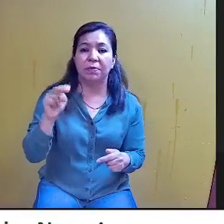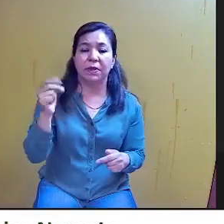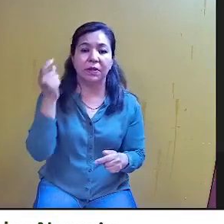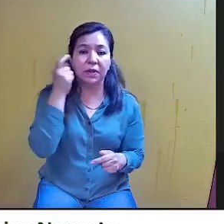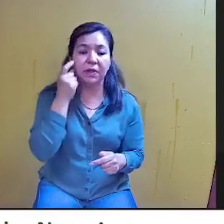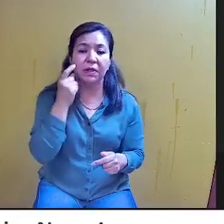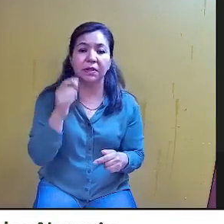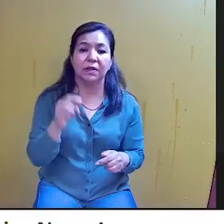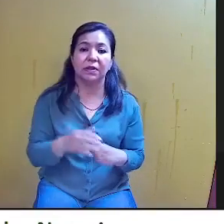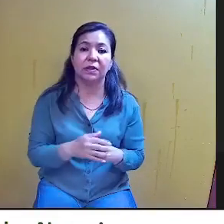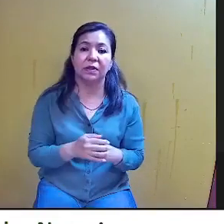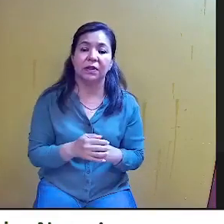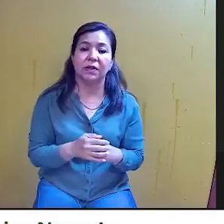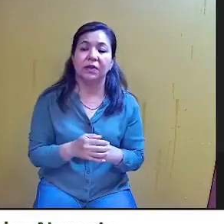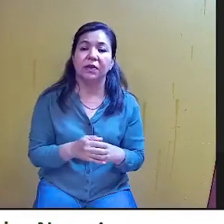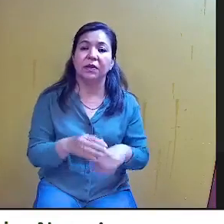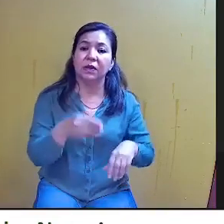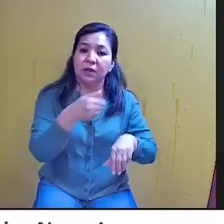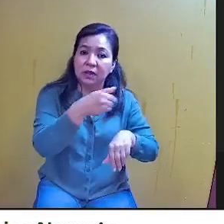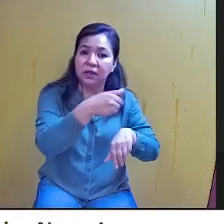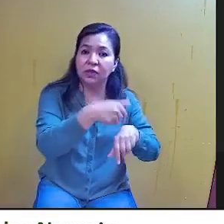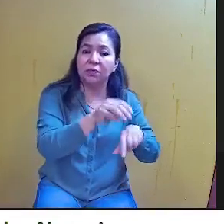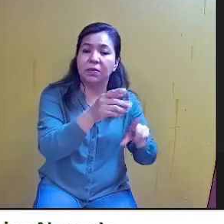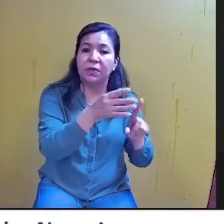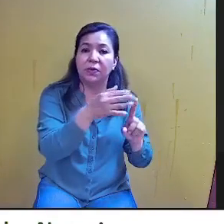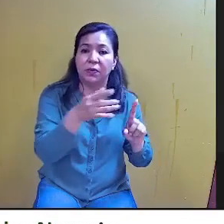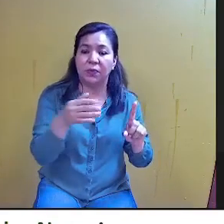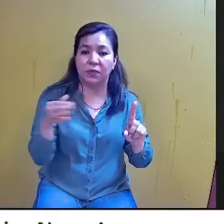Segundo, se revoca la resolución